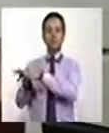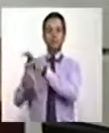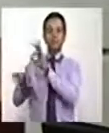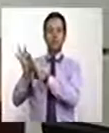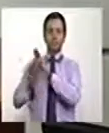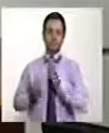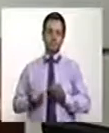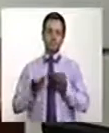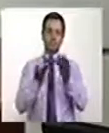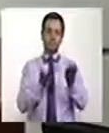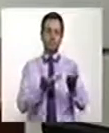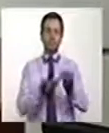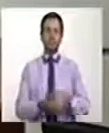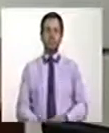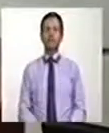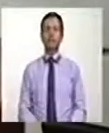corporación.